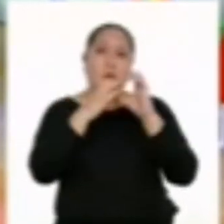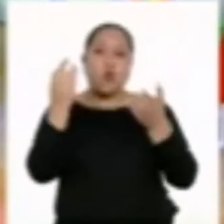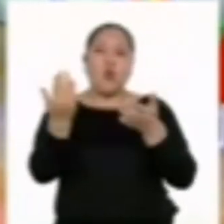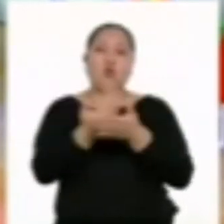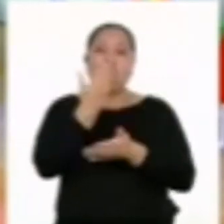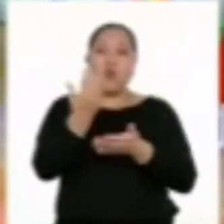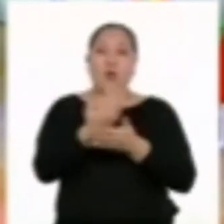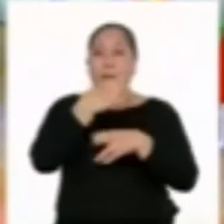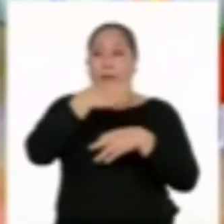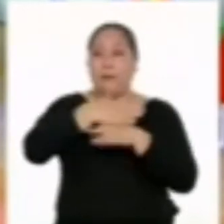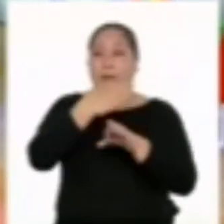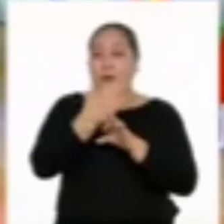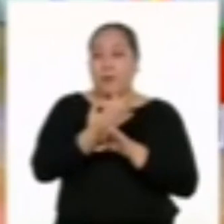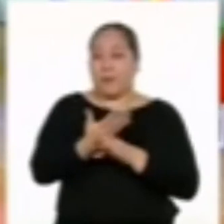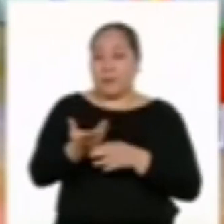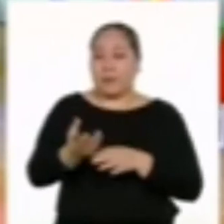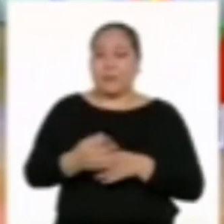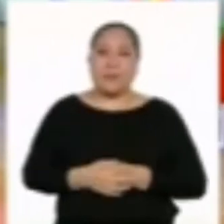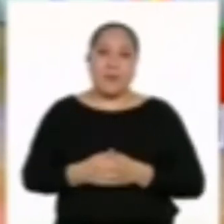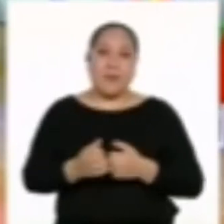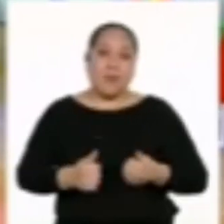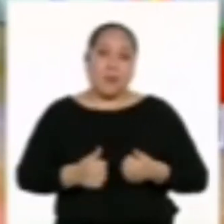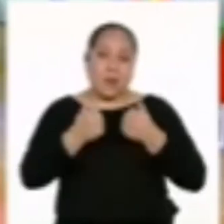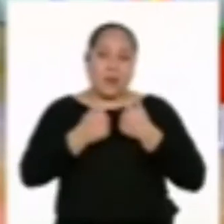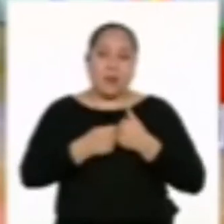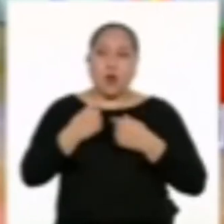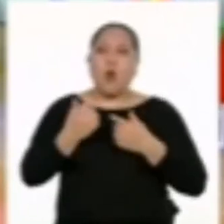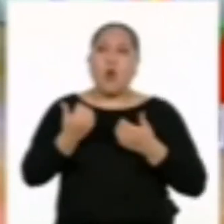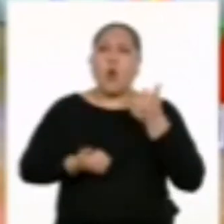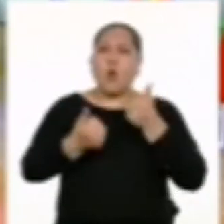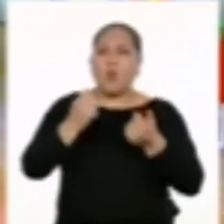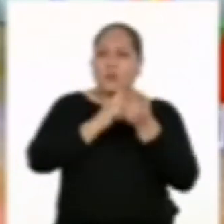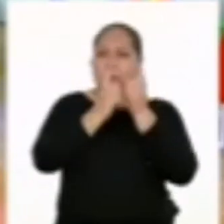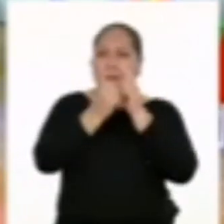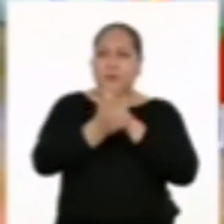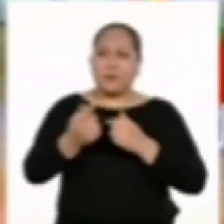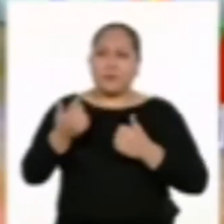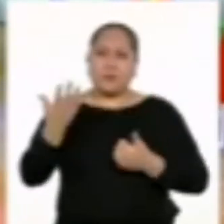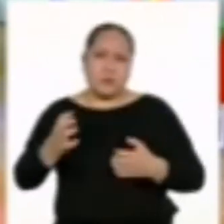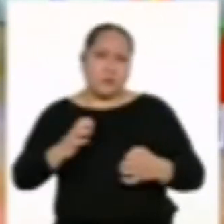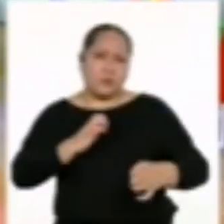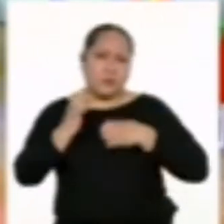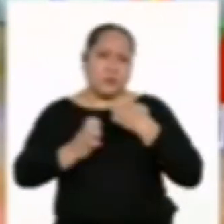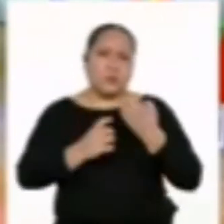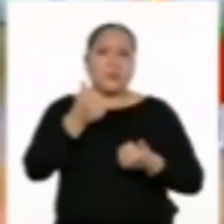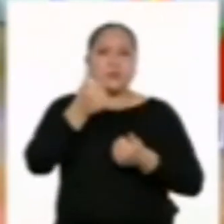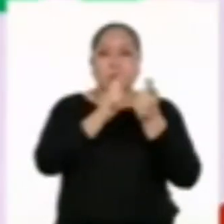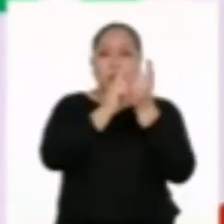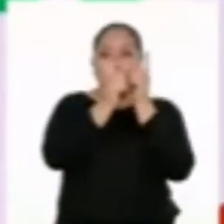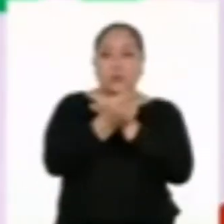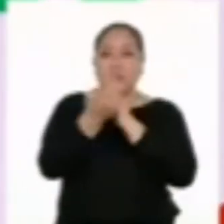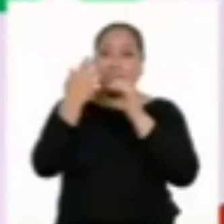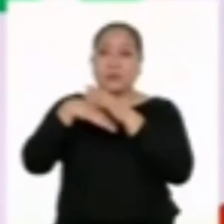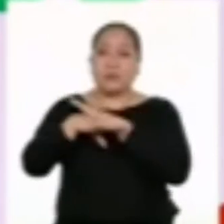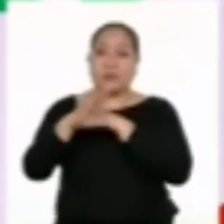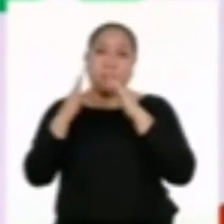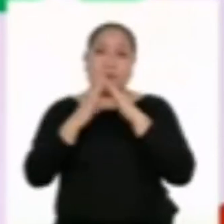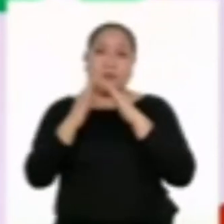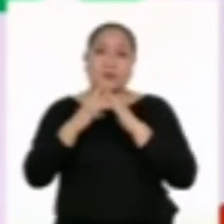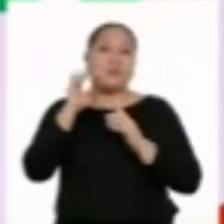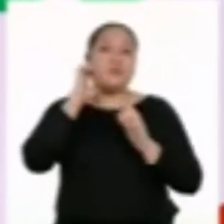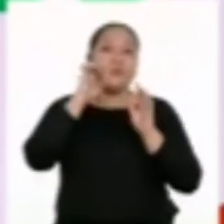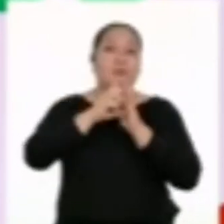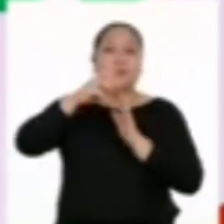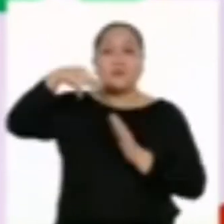nueva normalidad y sobre los cambios que están viviendo no solo en ellos, en sus emociones, sino también en sus hogares. Por ejemplo,